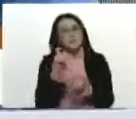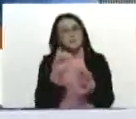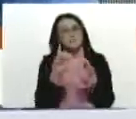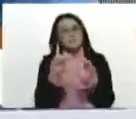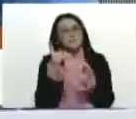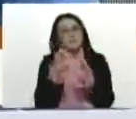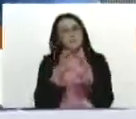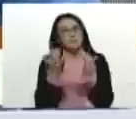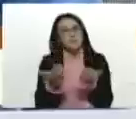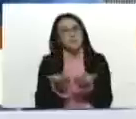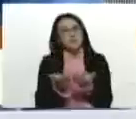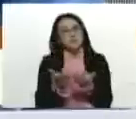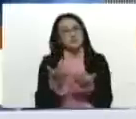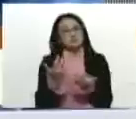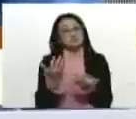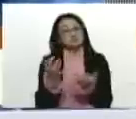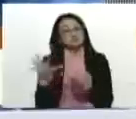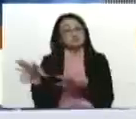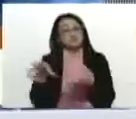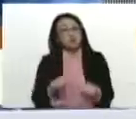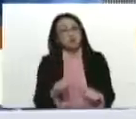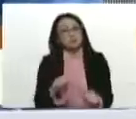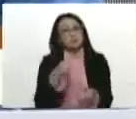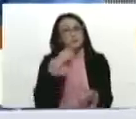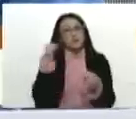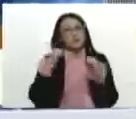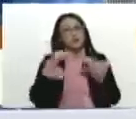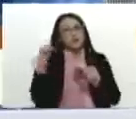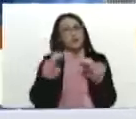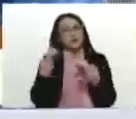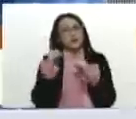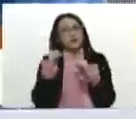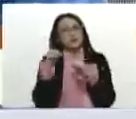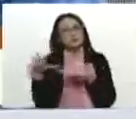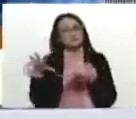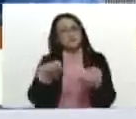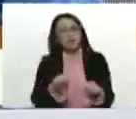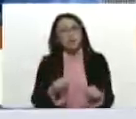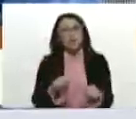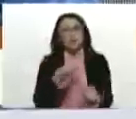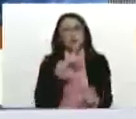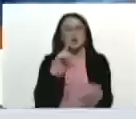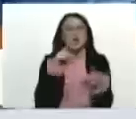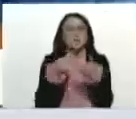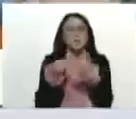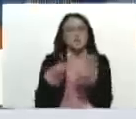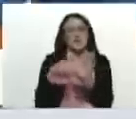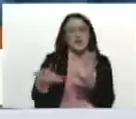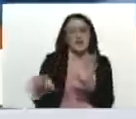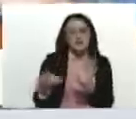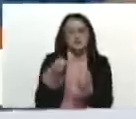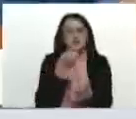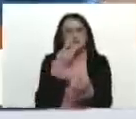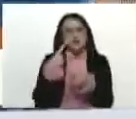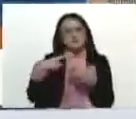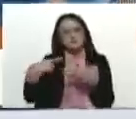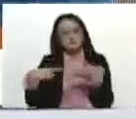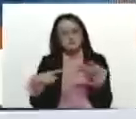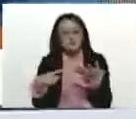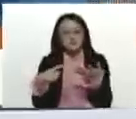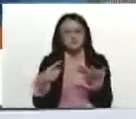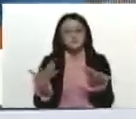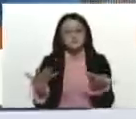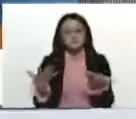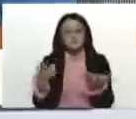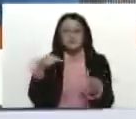hace rato Ya hasta me hubieran invadido verdad quién puede durar que nos habrían invadido en nombre de la civilización el derecho las buenas costumbres y todo aquello